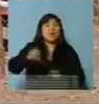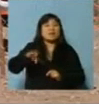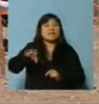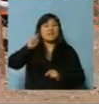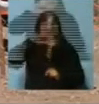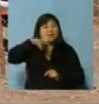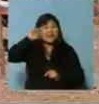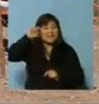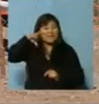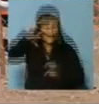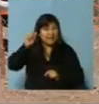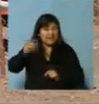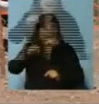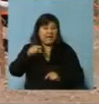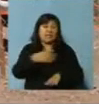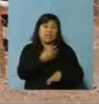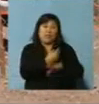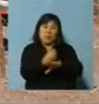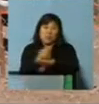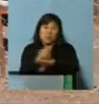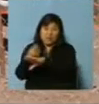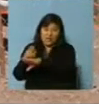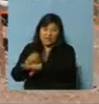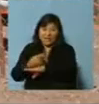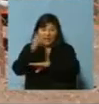autoridades de GESA